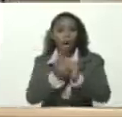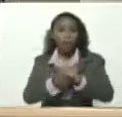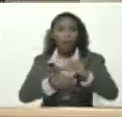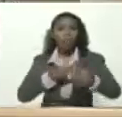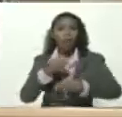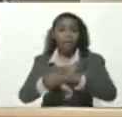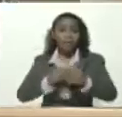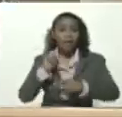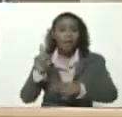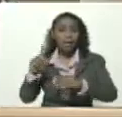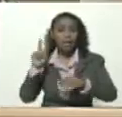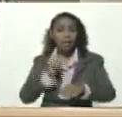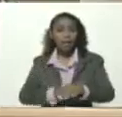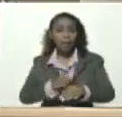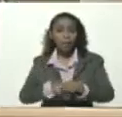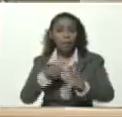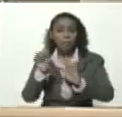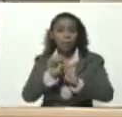realizan en esa etapa